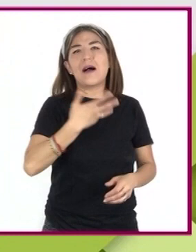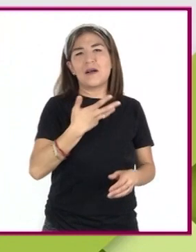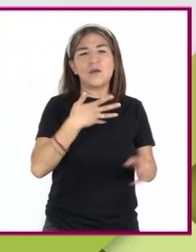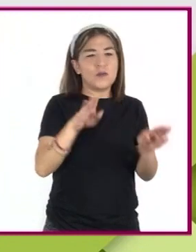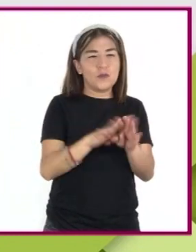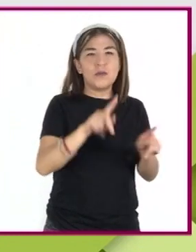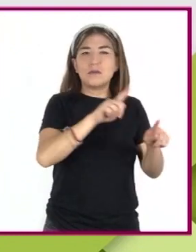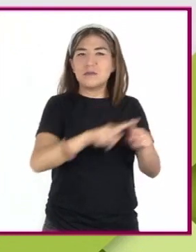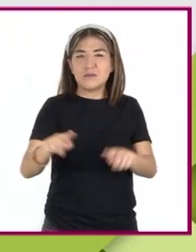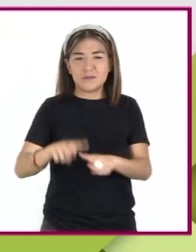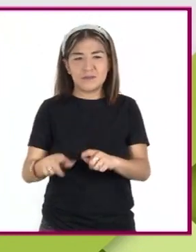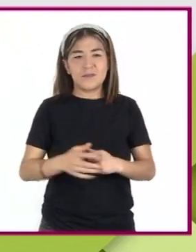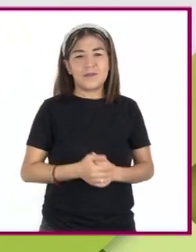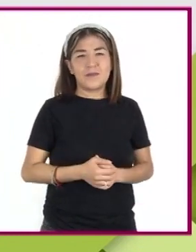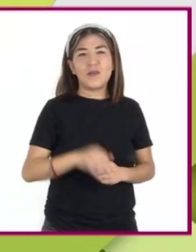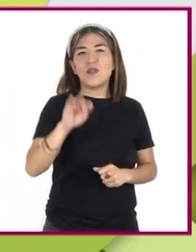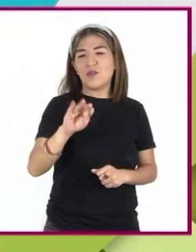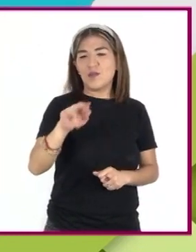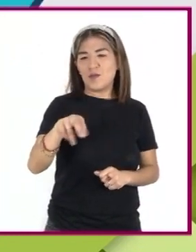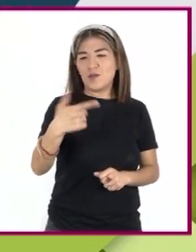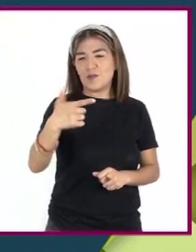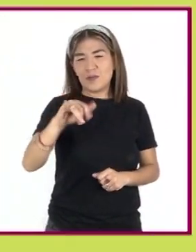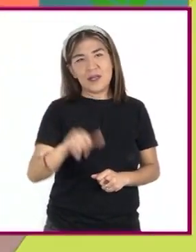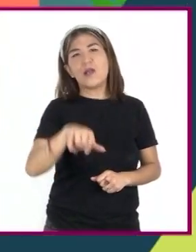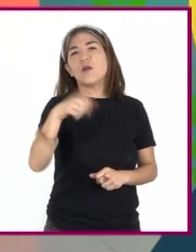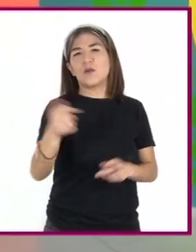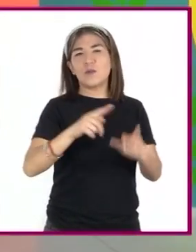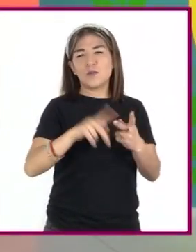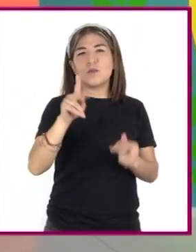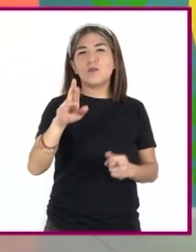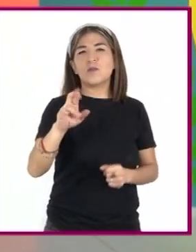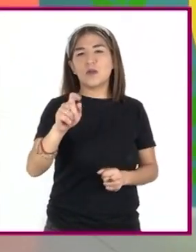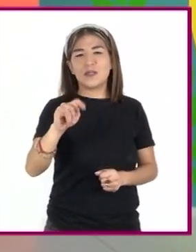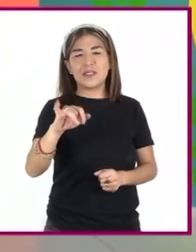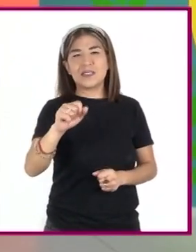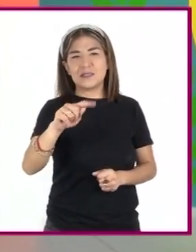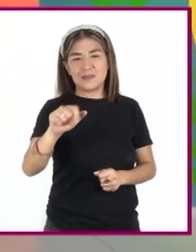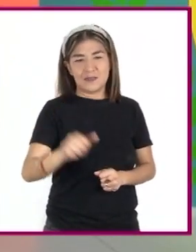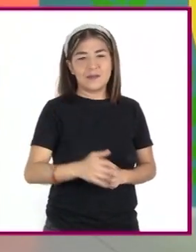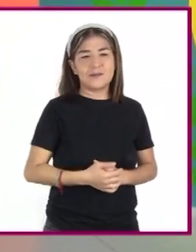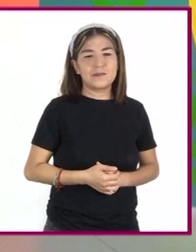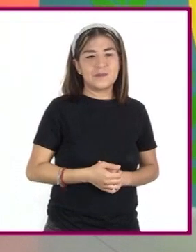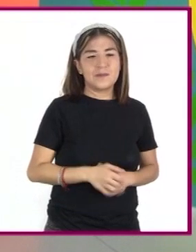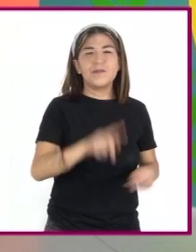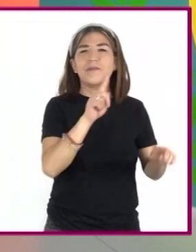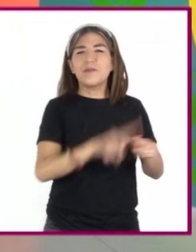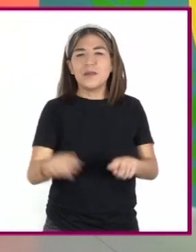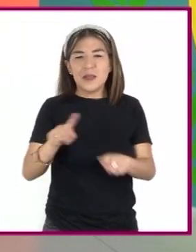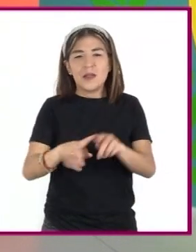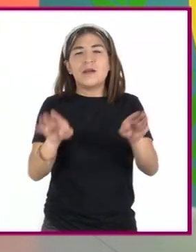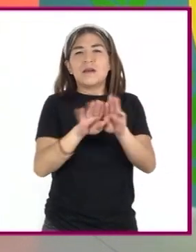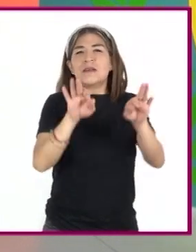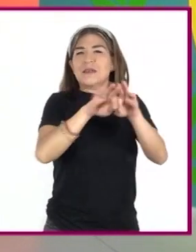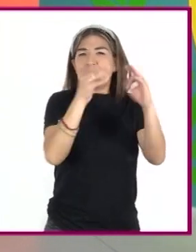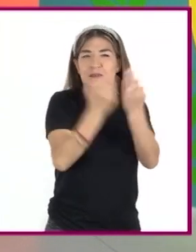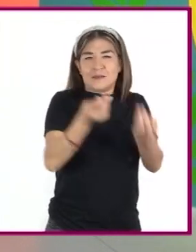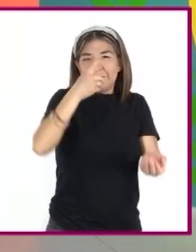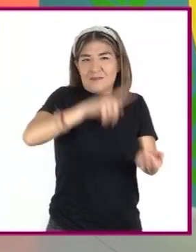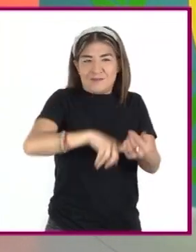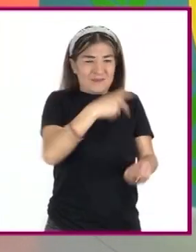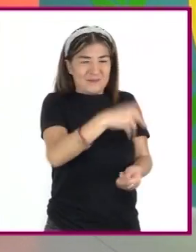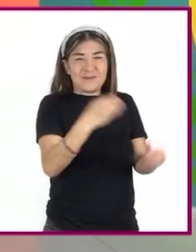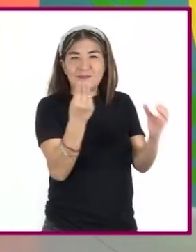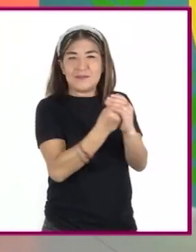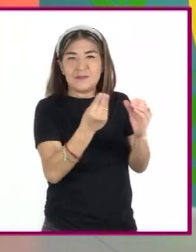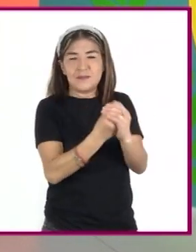ejemplares en los reinos Fungi y Protista. Por el número de células que hay en un organismo,